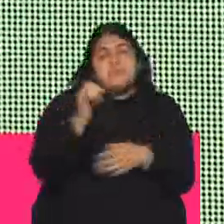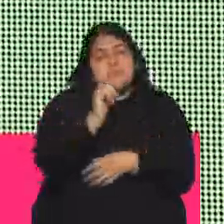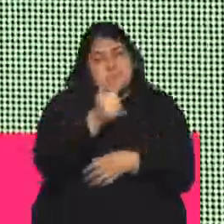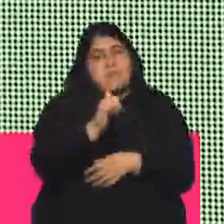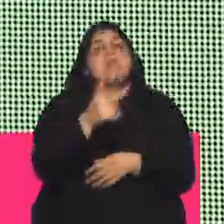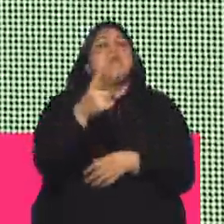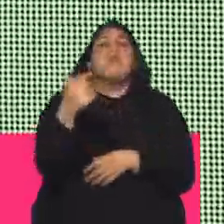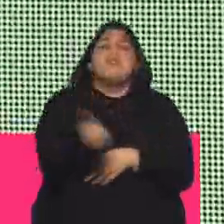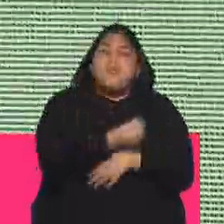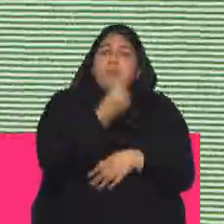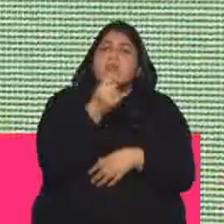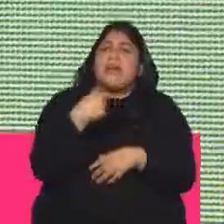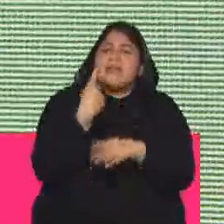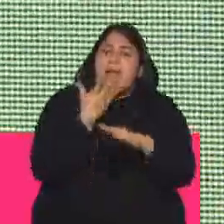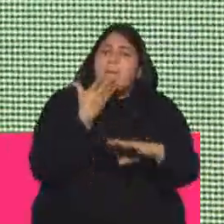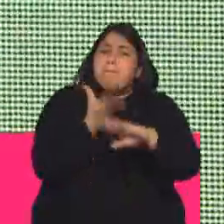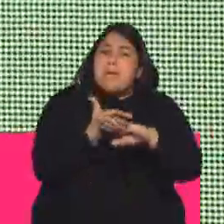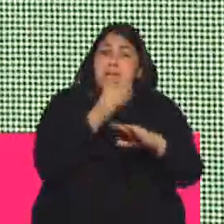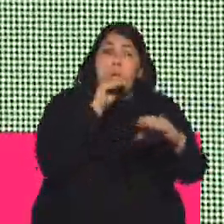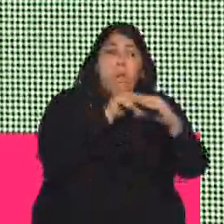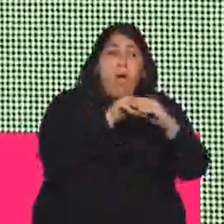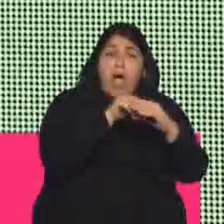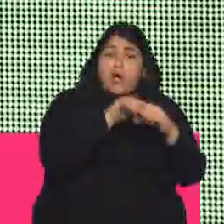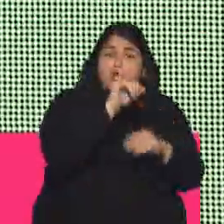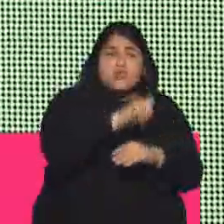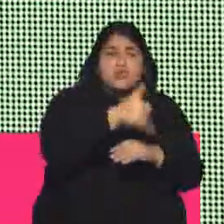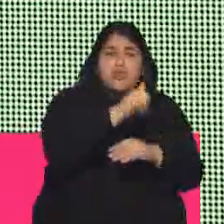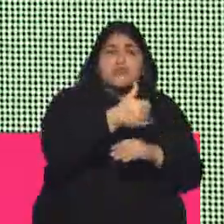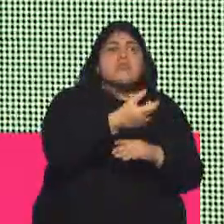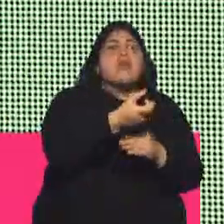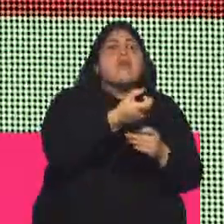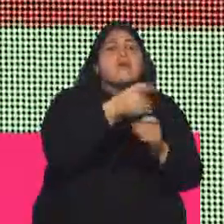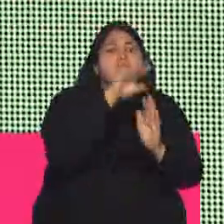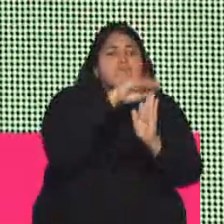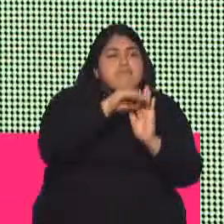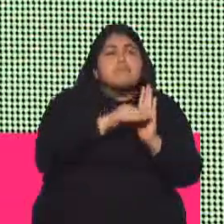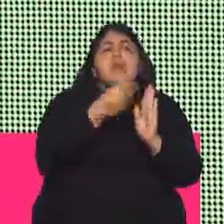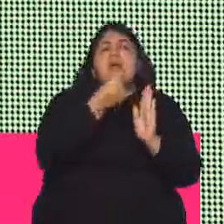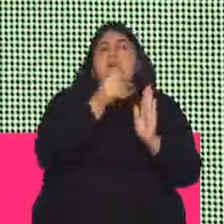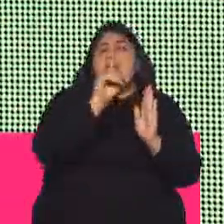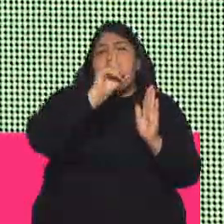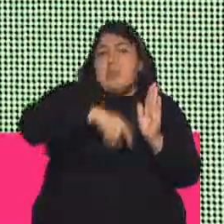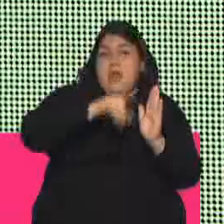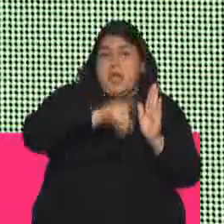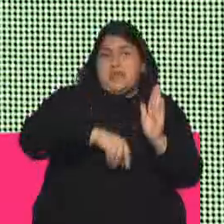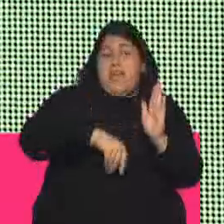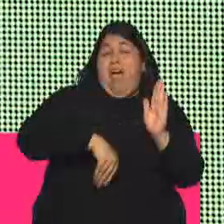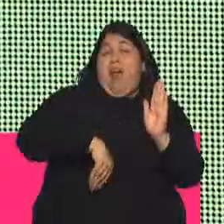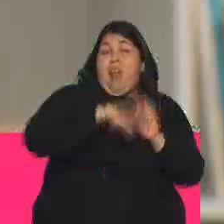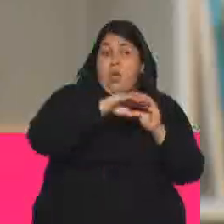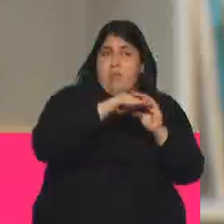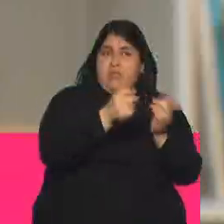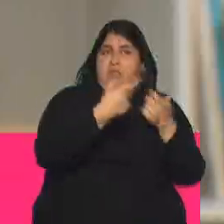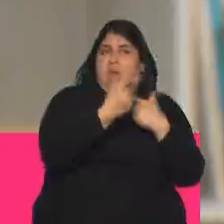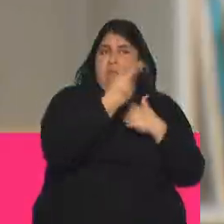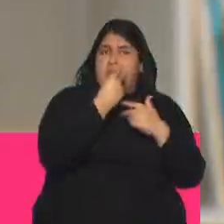es clave pedirle al banco que te actualicen el límite de compra con tarjeta. Así hay que